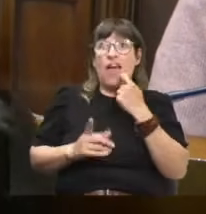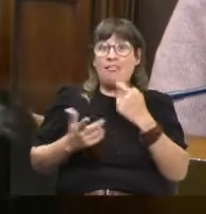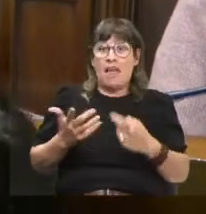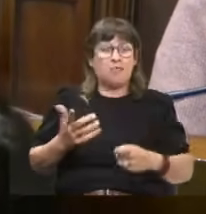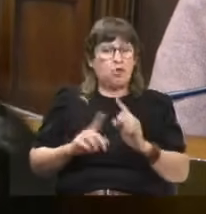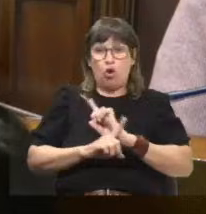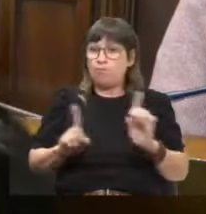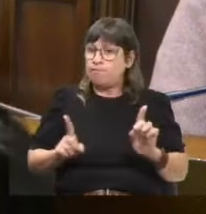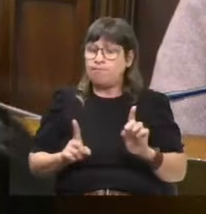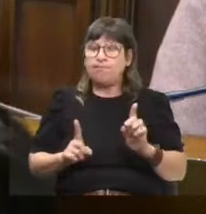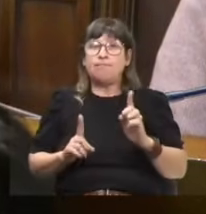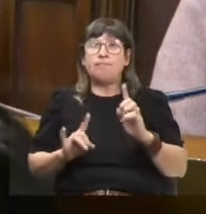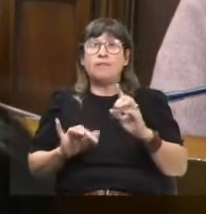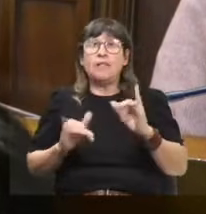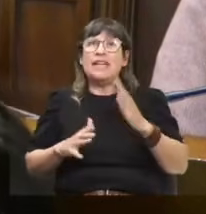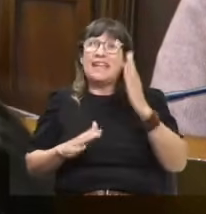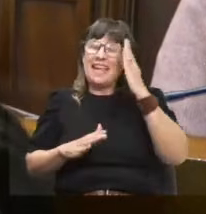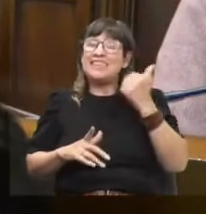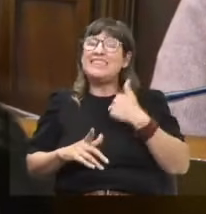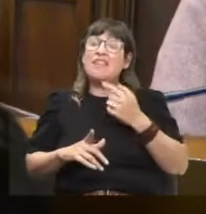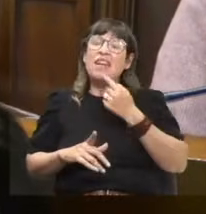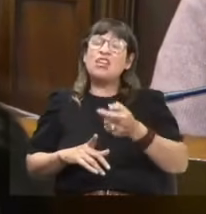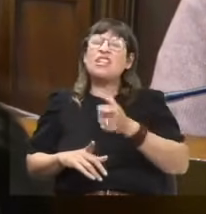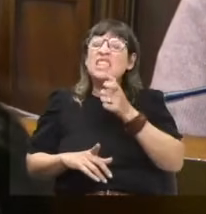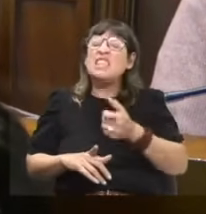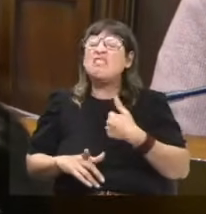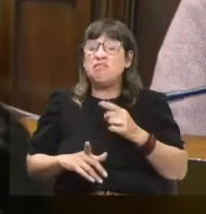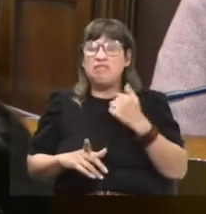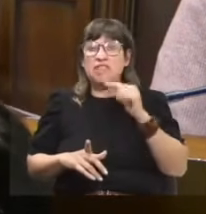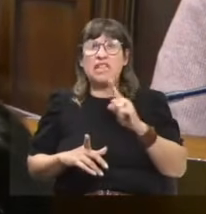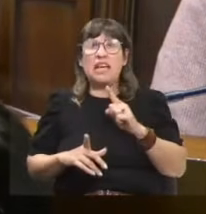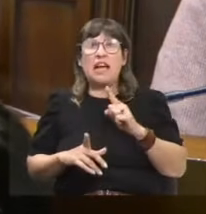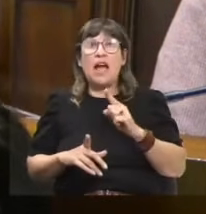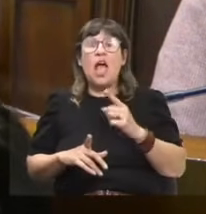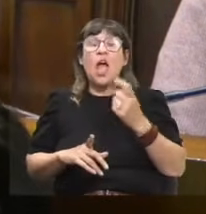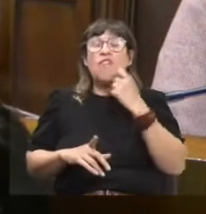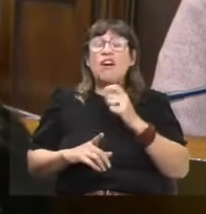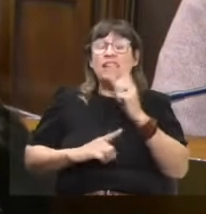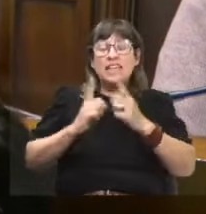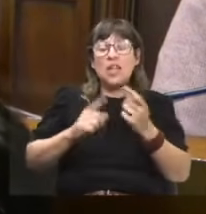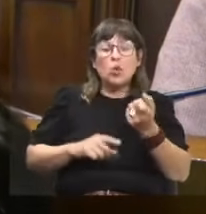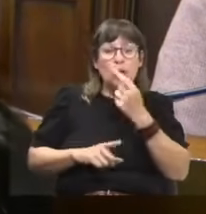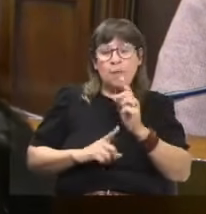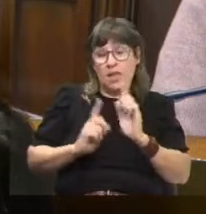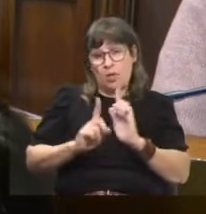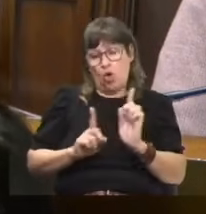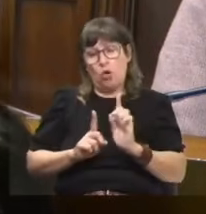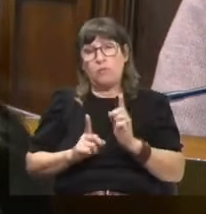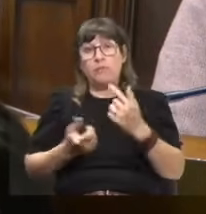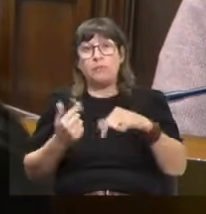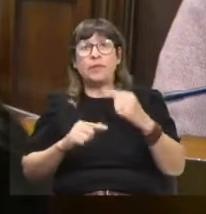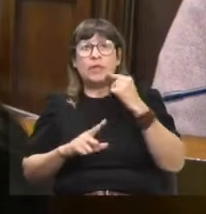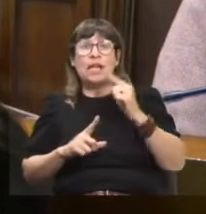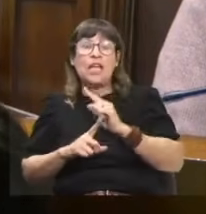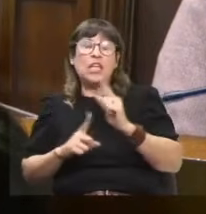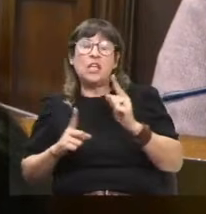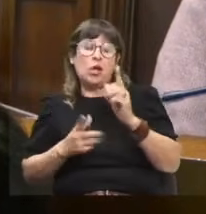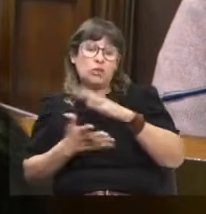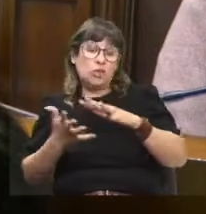es la definición de quiebres de stock, no de faltantes de alguna unidad, ni situación